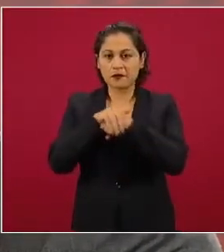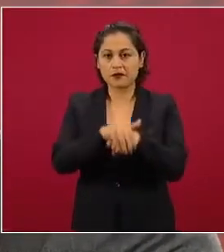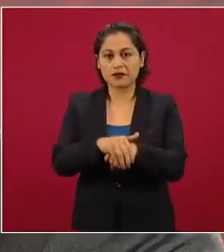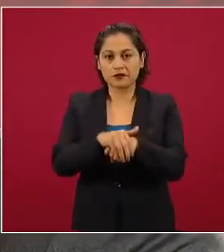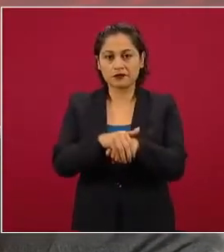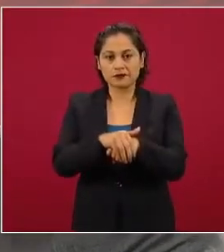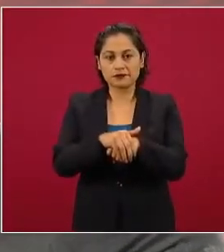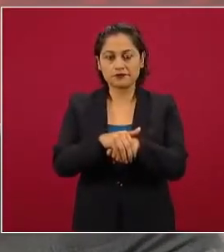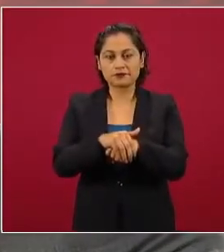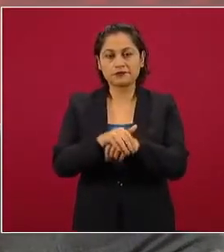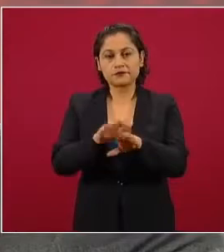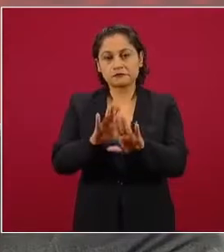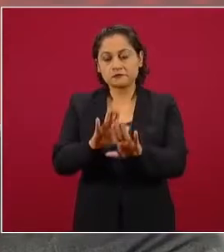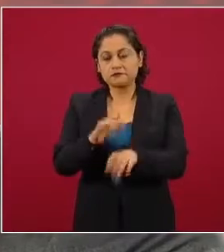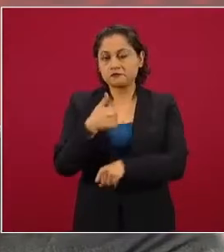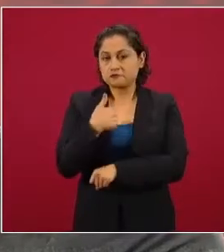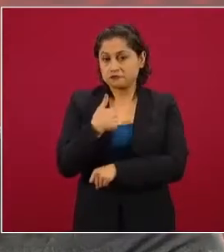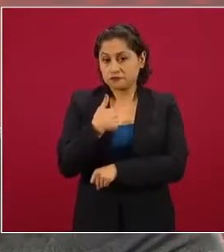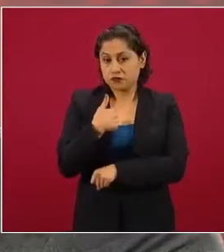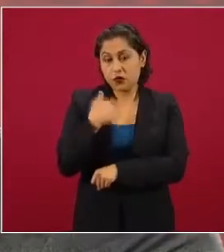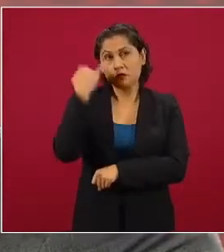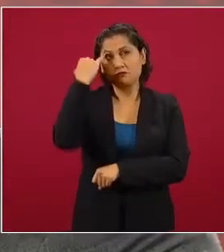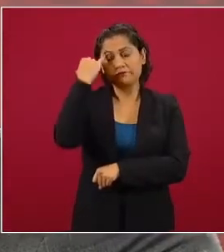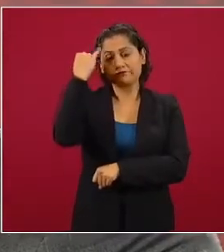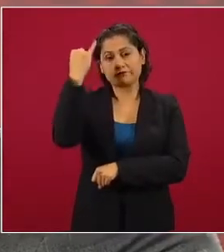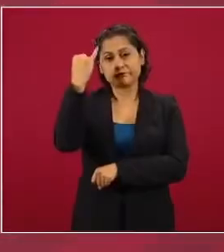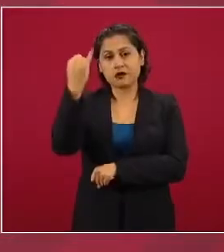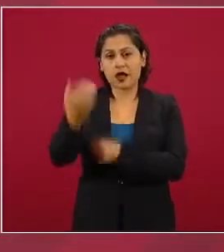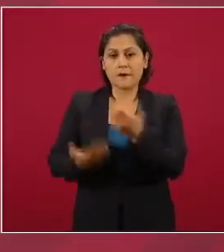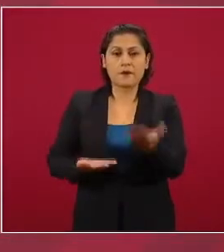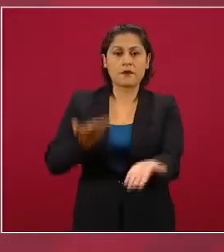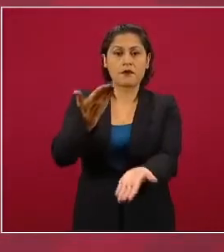Entonces voy a proponer un decreto